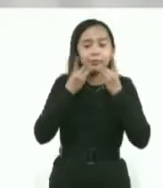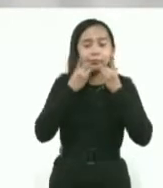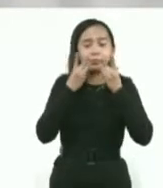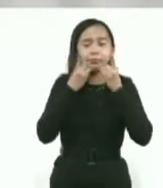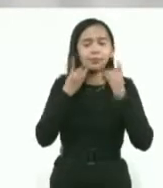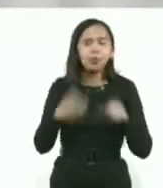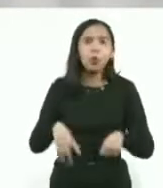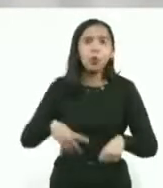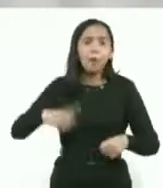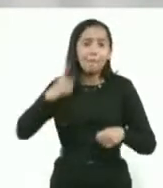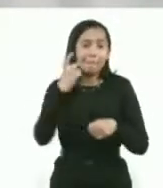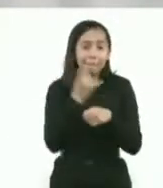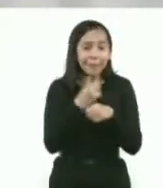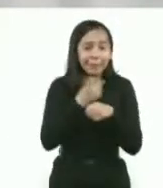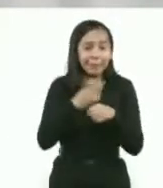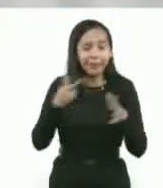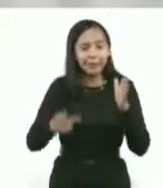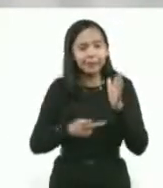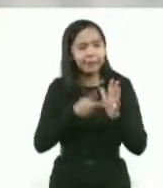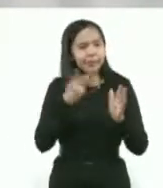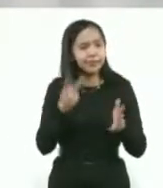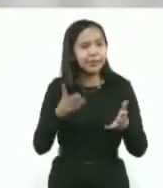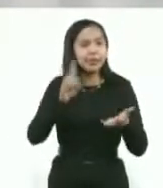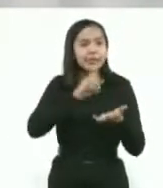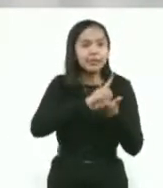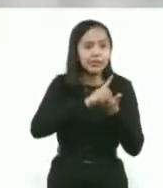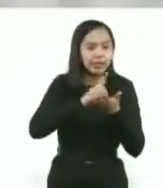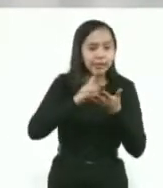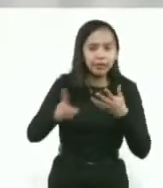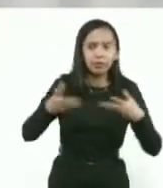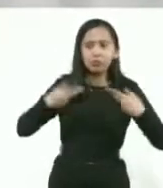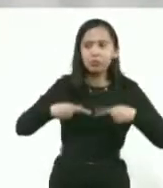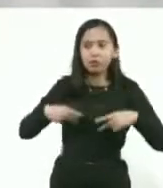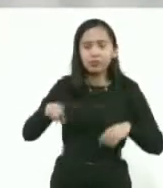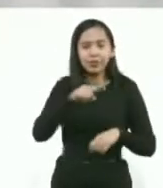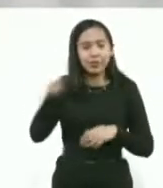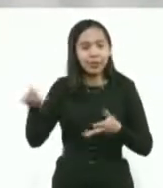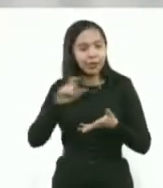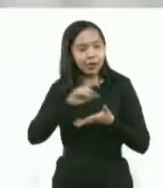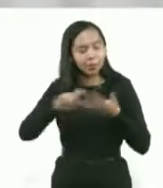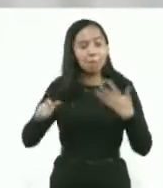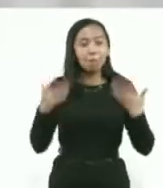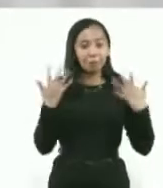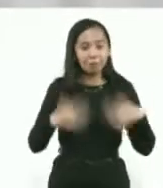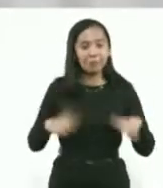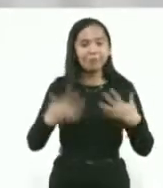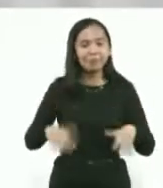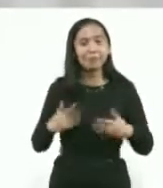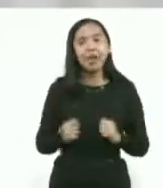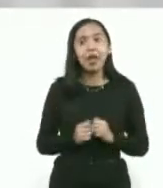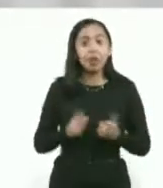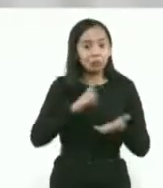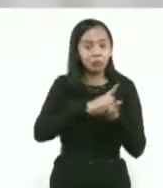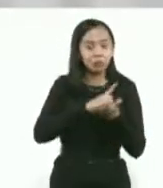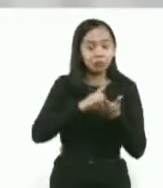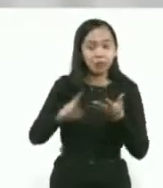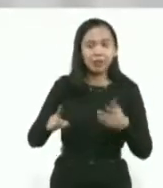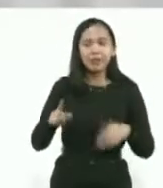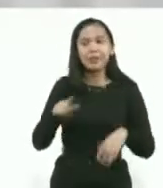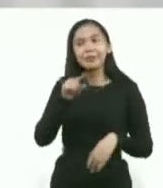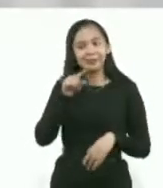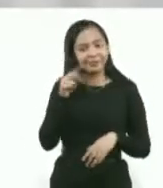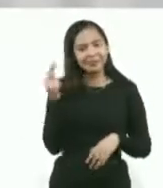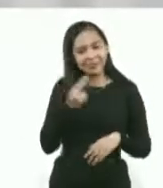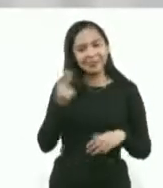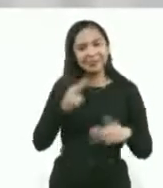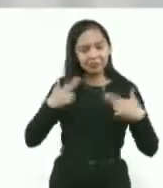vez que se habla de los derechos de los consumidores. Entonces, como ven ustedes, es un derecho humano